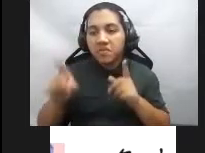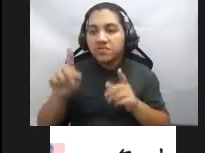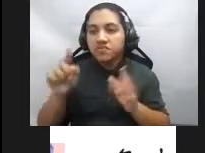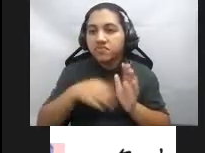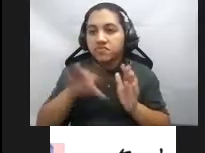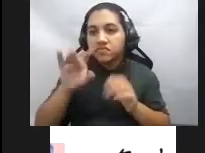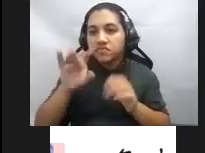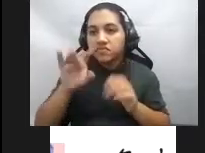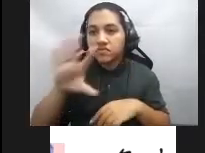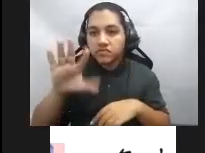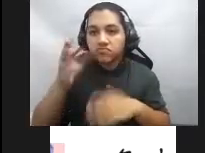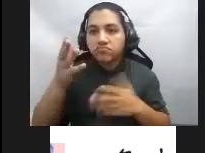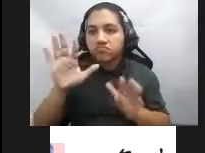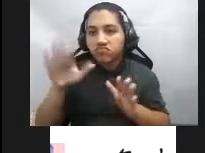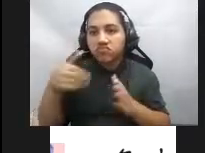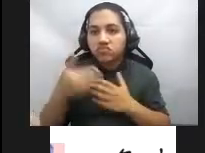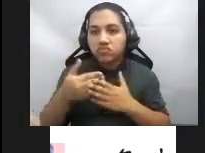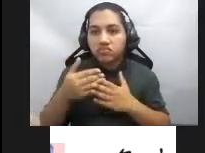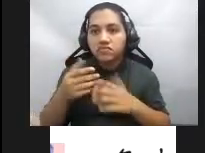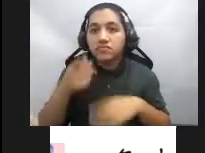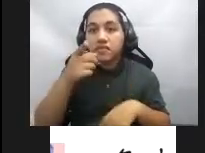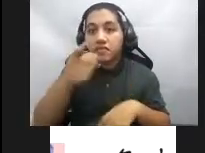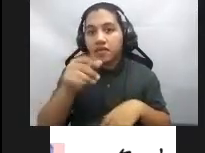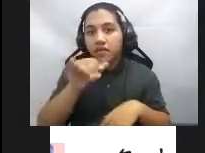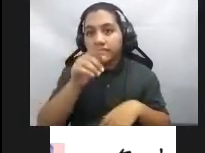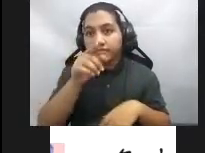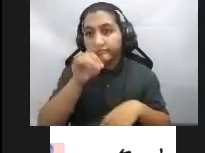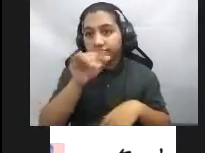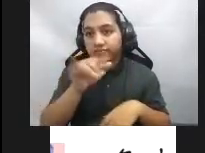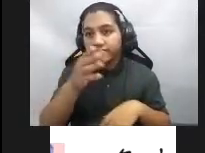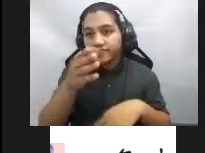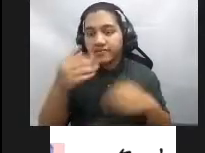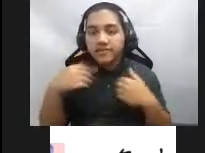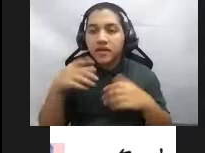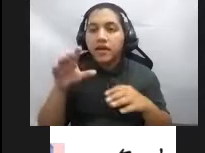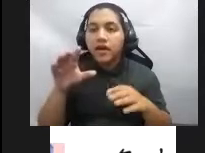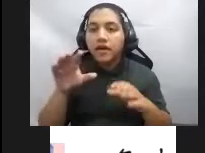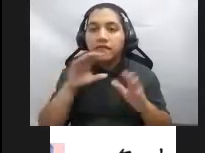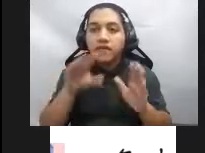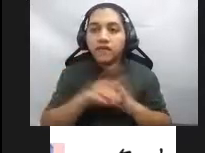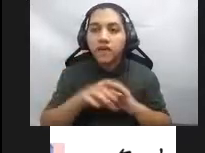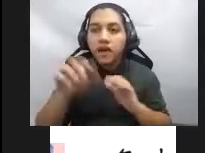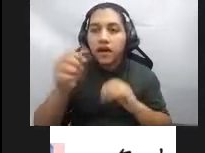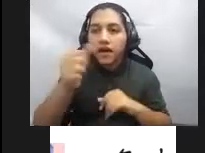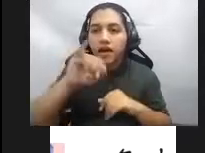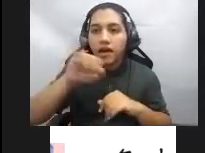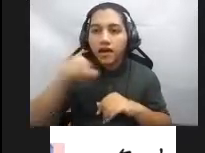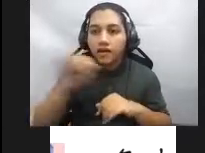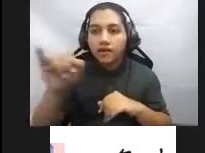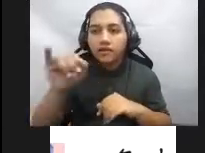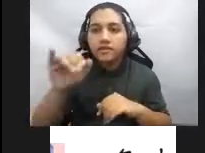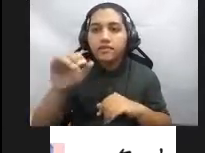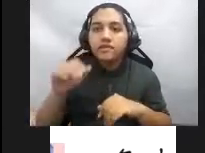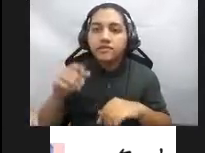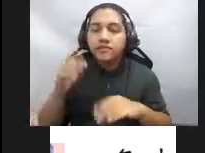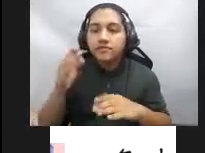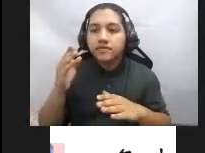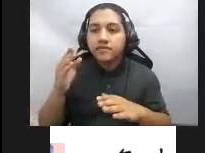Aquí tienen Afó, aquí tienen Ají. A muchos de estos